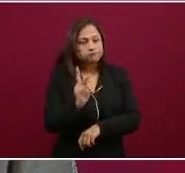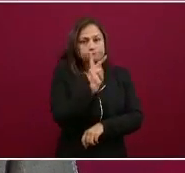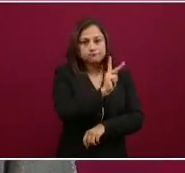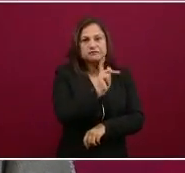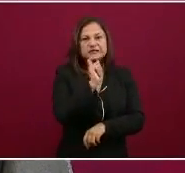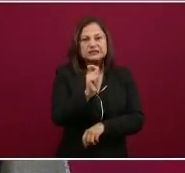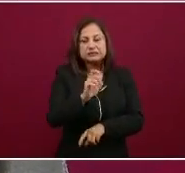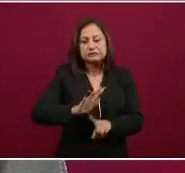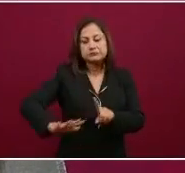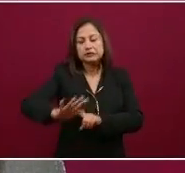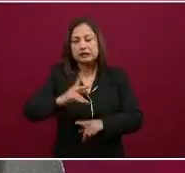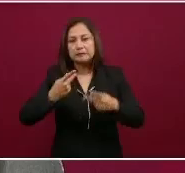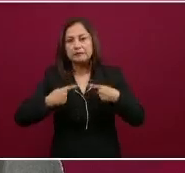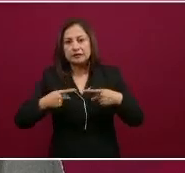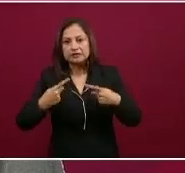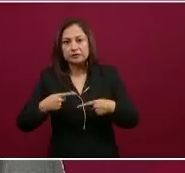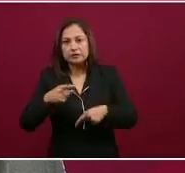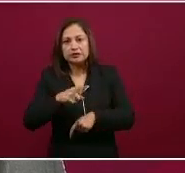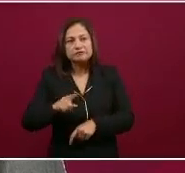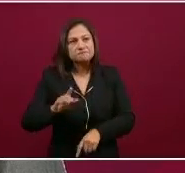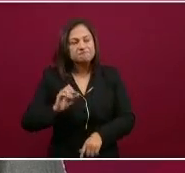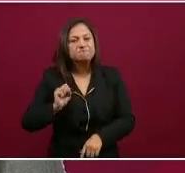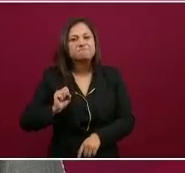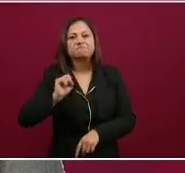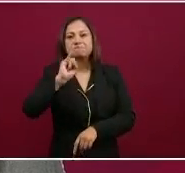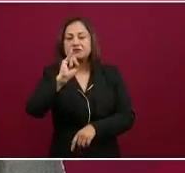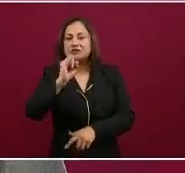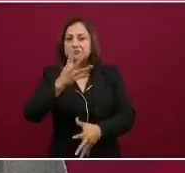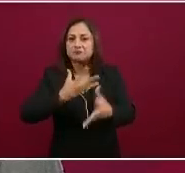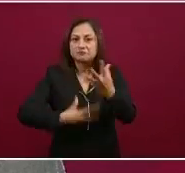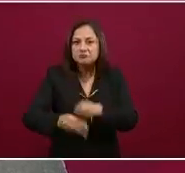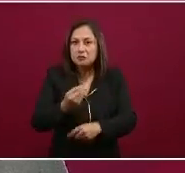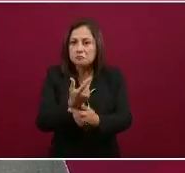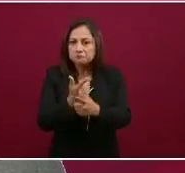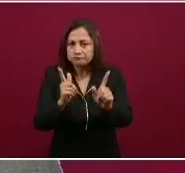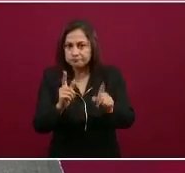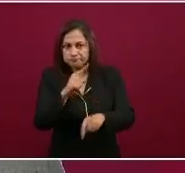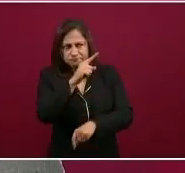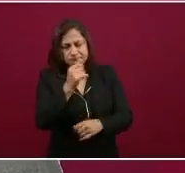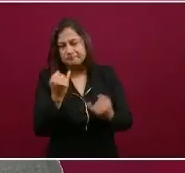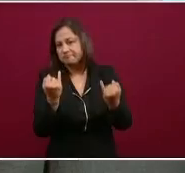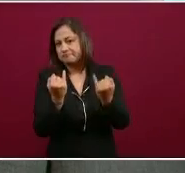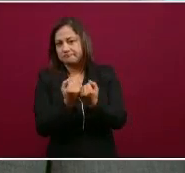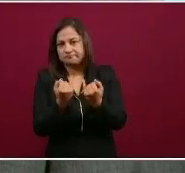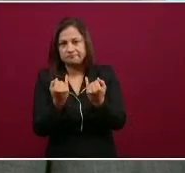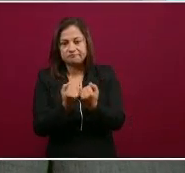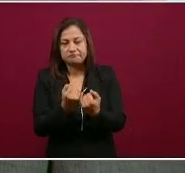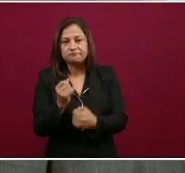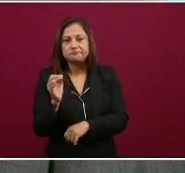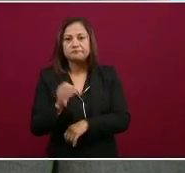favor del libre comercio y no de